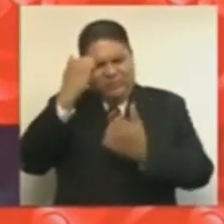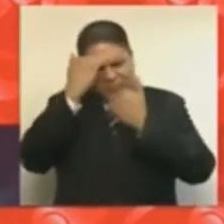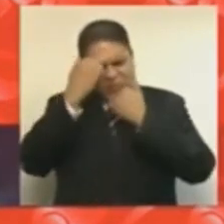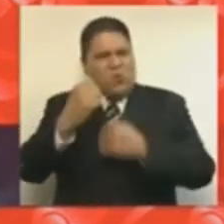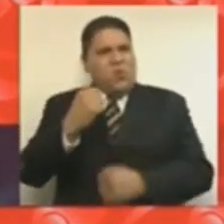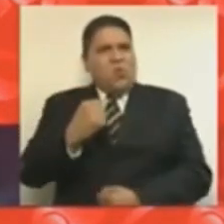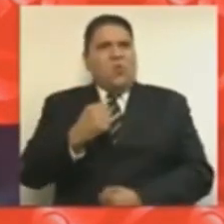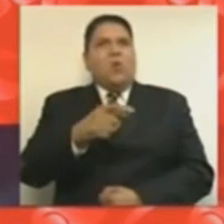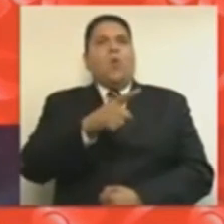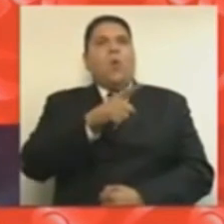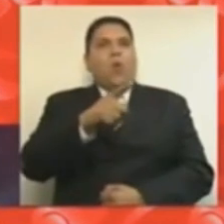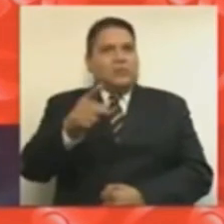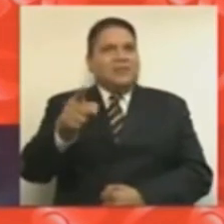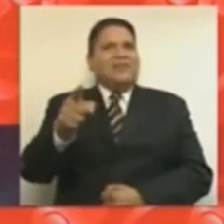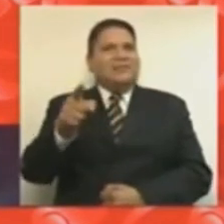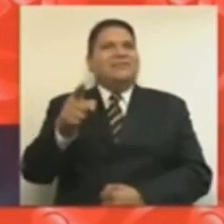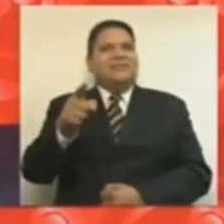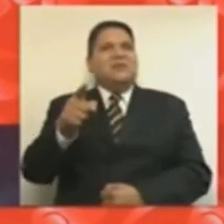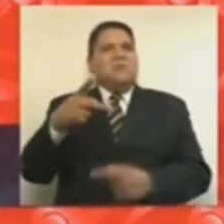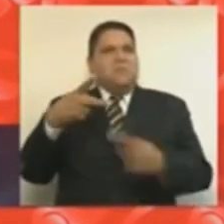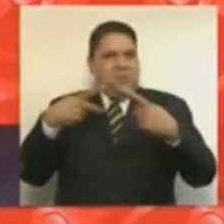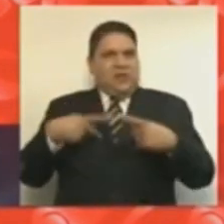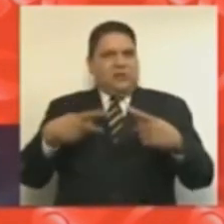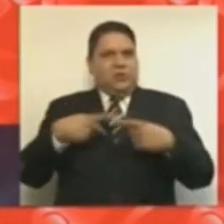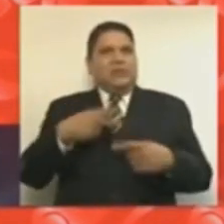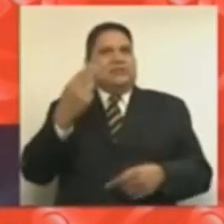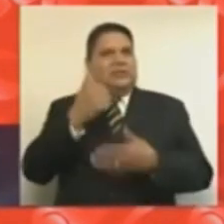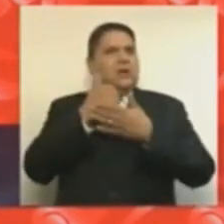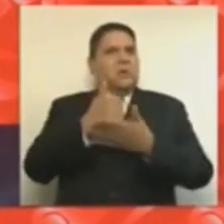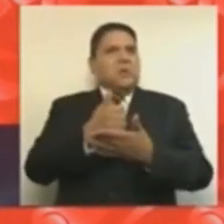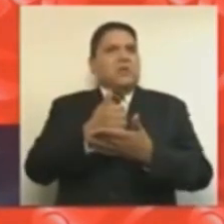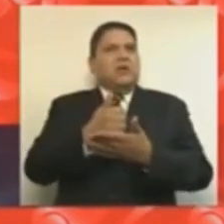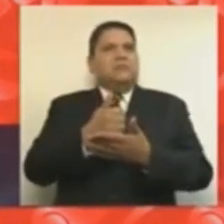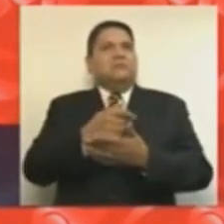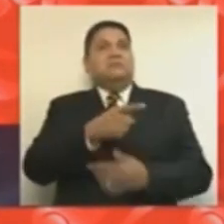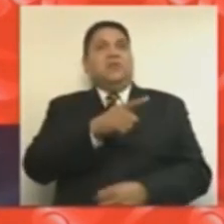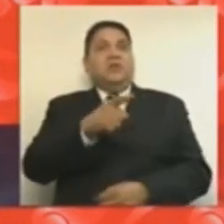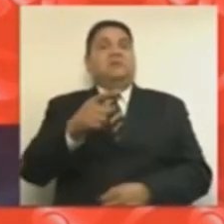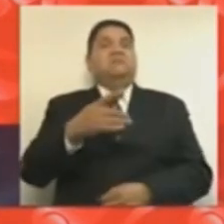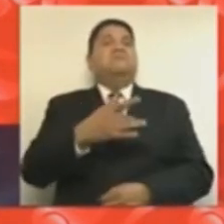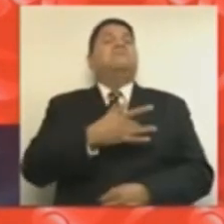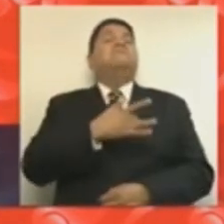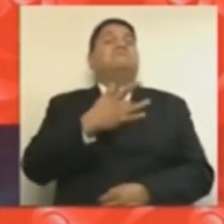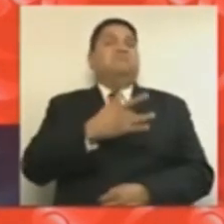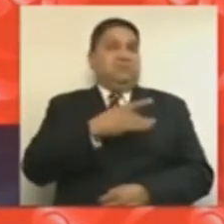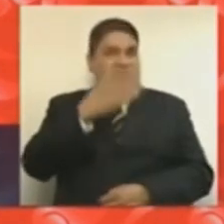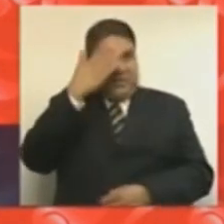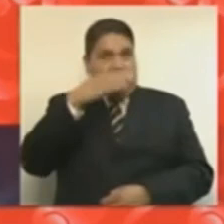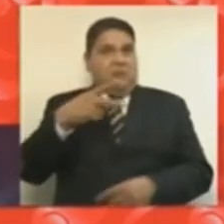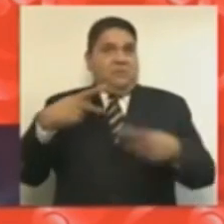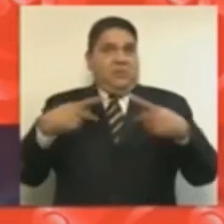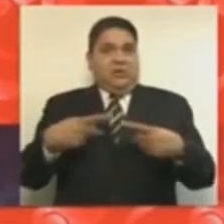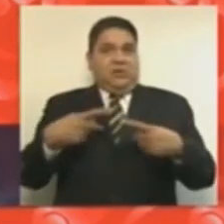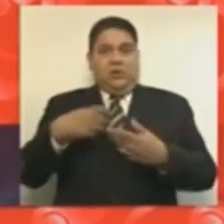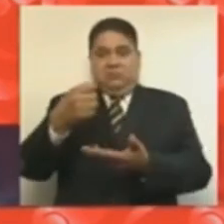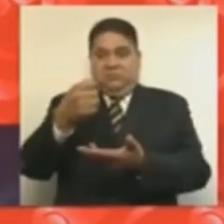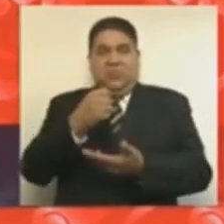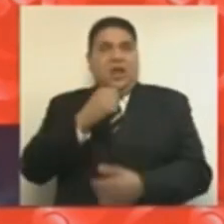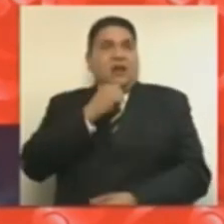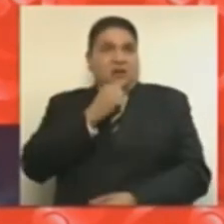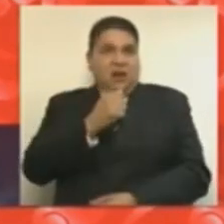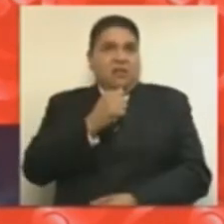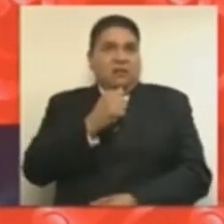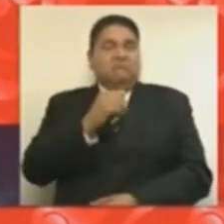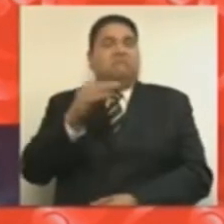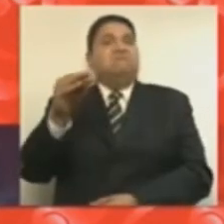que lo necesita, y hay gente que puede incluso costarle la vida el que ya no exista alguno de estos fideicomisos